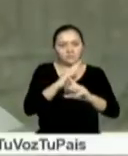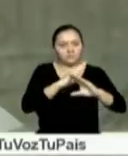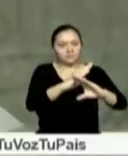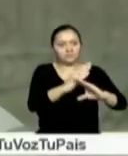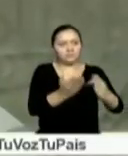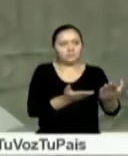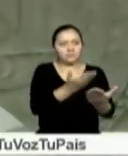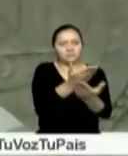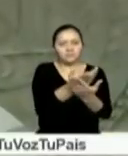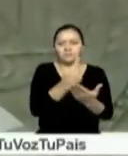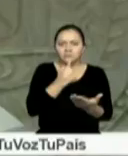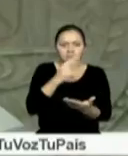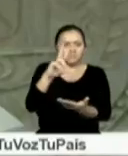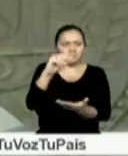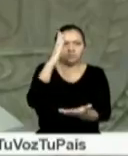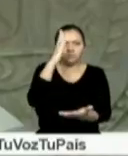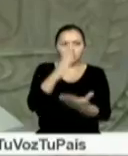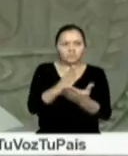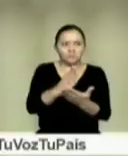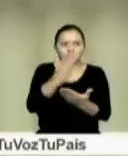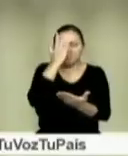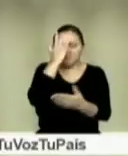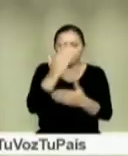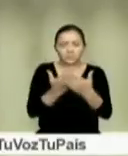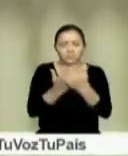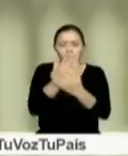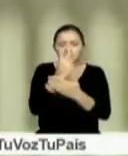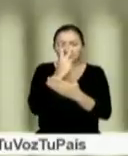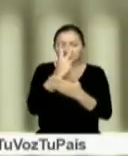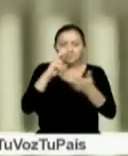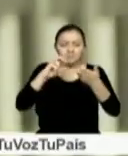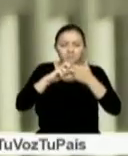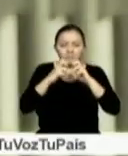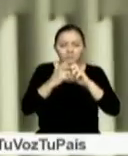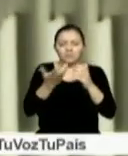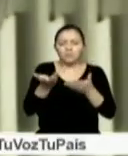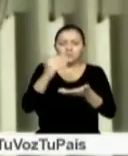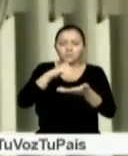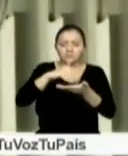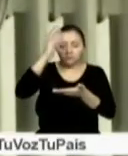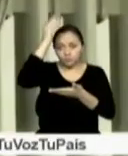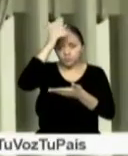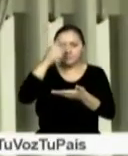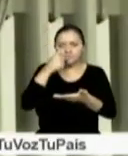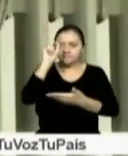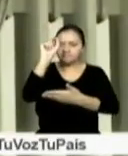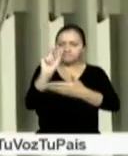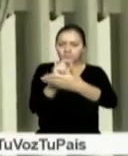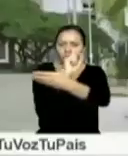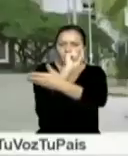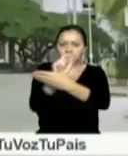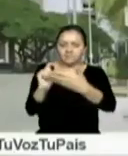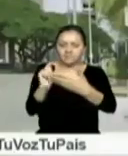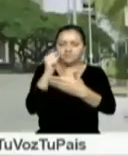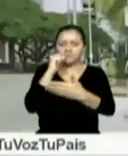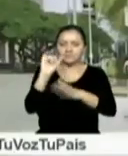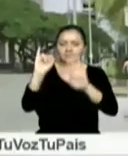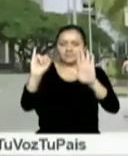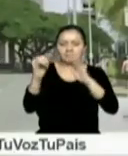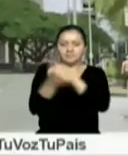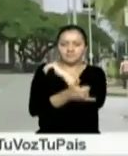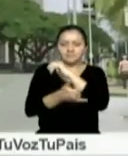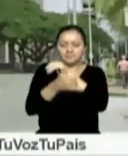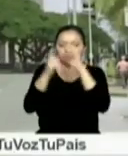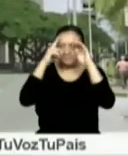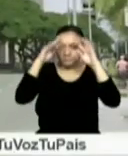presentó una demanda de suspensión provisoria tras el nuevo decreto del presidente de Estados Unidos que prohíbe los ingresos provenientes de seis países de